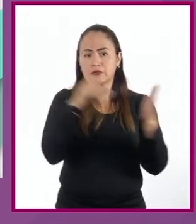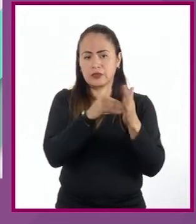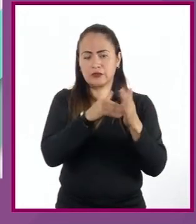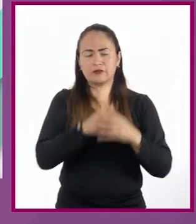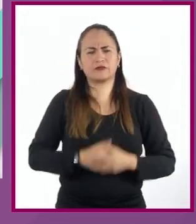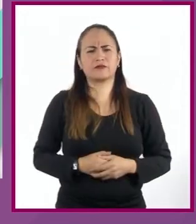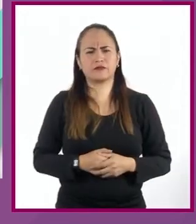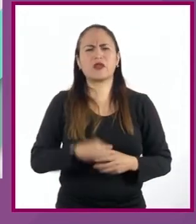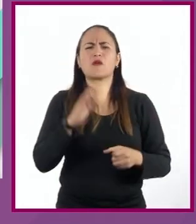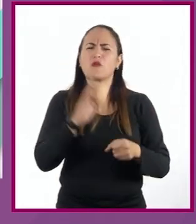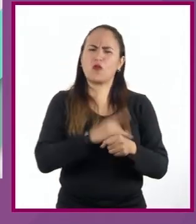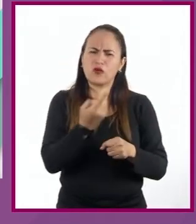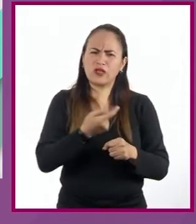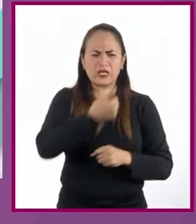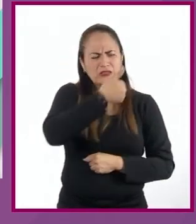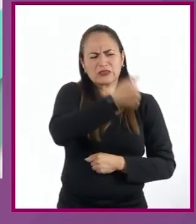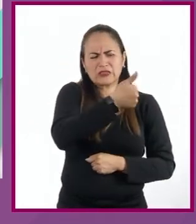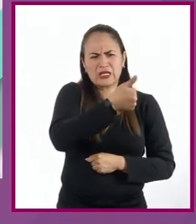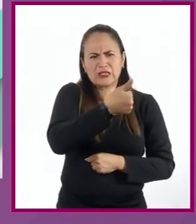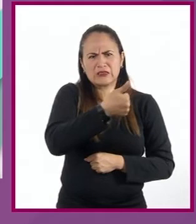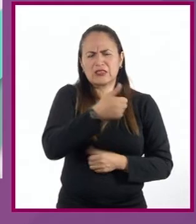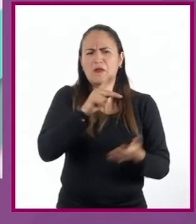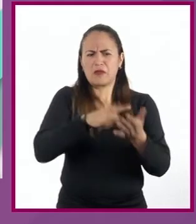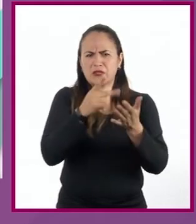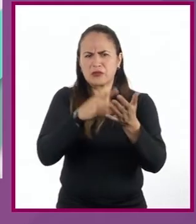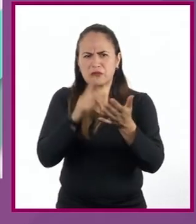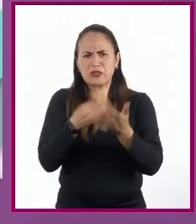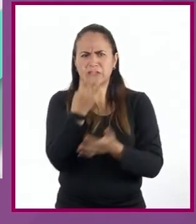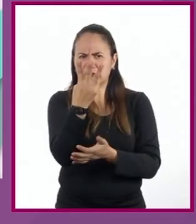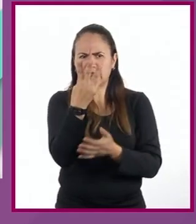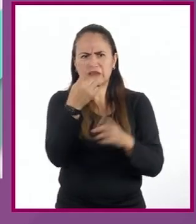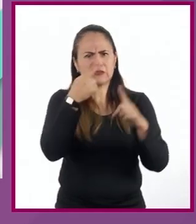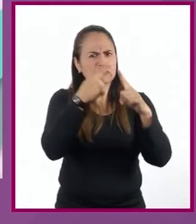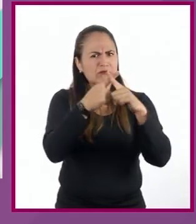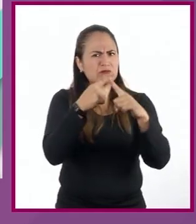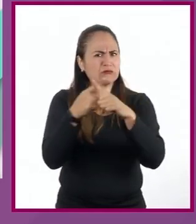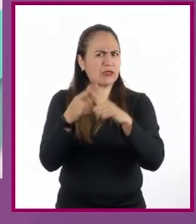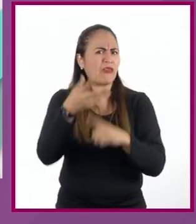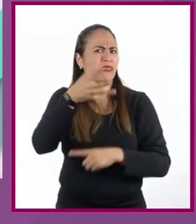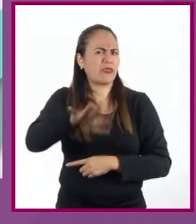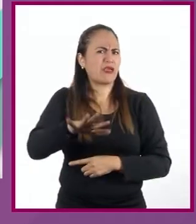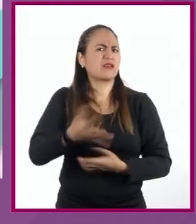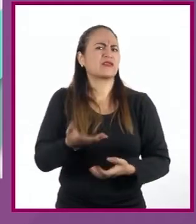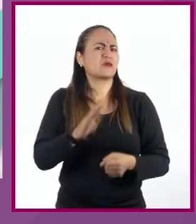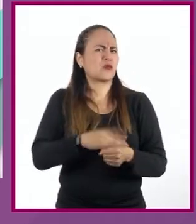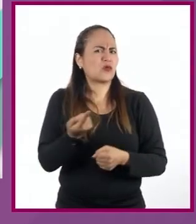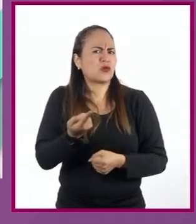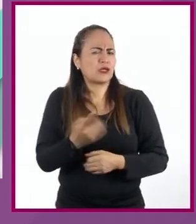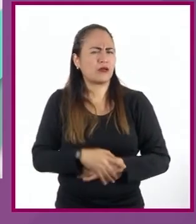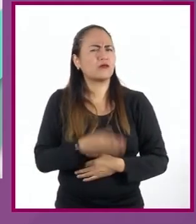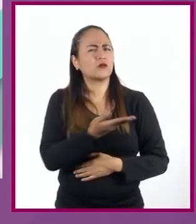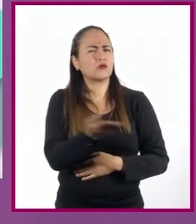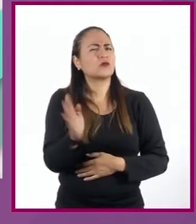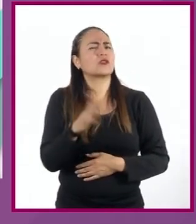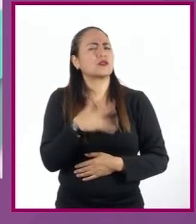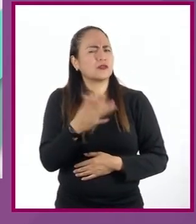¿Por qué multiplicamos a 6 por 3 veces 10? ¿Qué piensan en casa? ¿A qué conclusión pueden llegar?